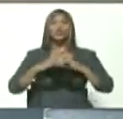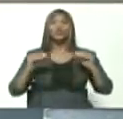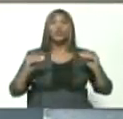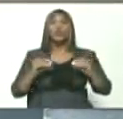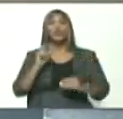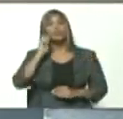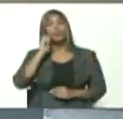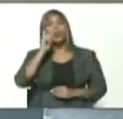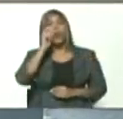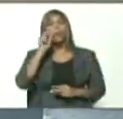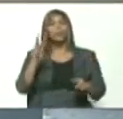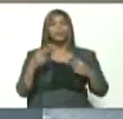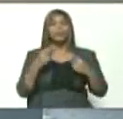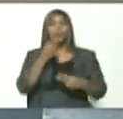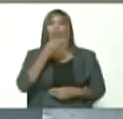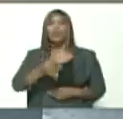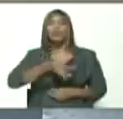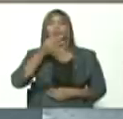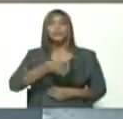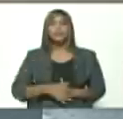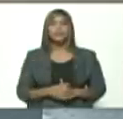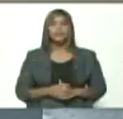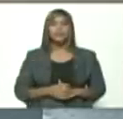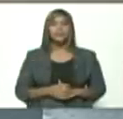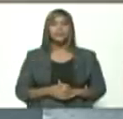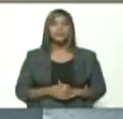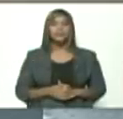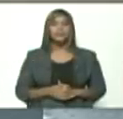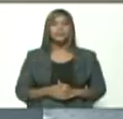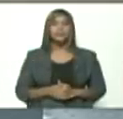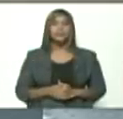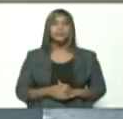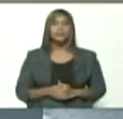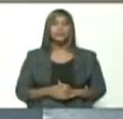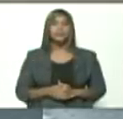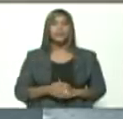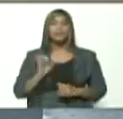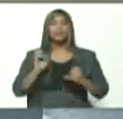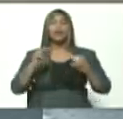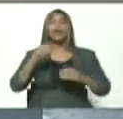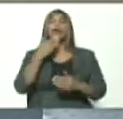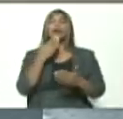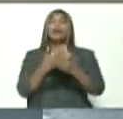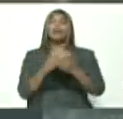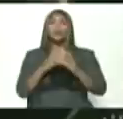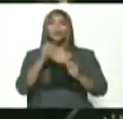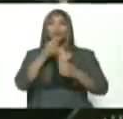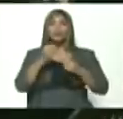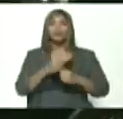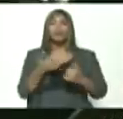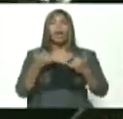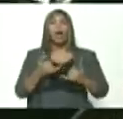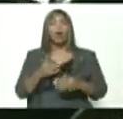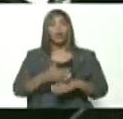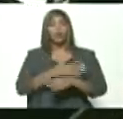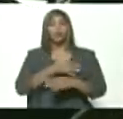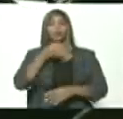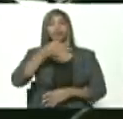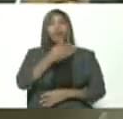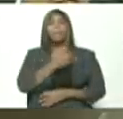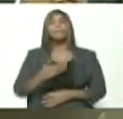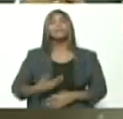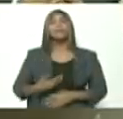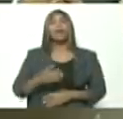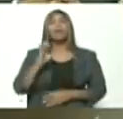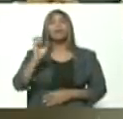y a todas. Buenas tardes. El Consejo Nacional Electoral agradece a los medios de comunicación social. Bien, acabamos de escuchar palabras del presidente